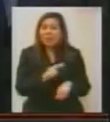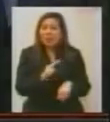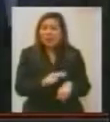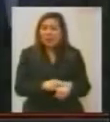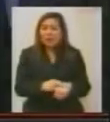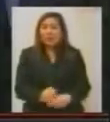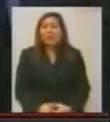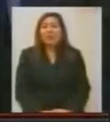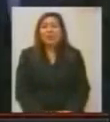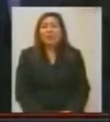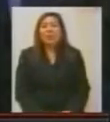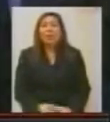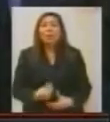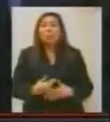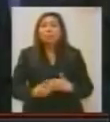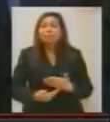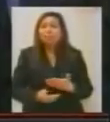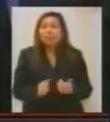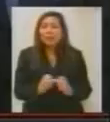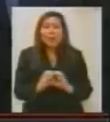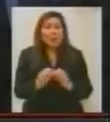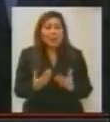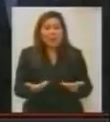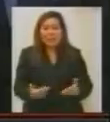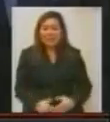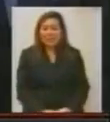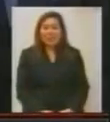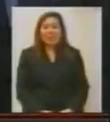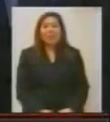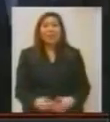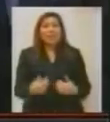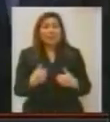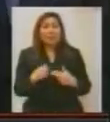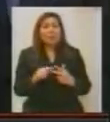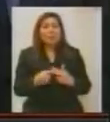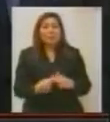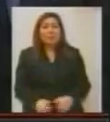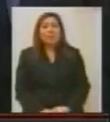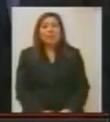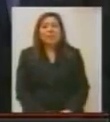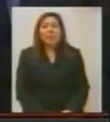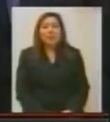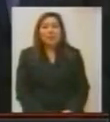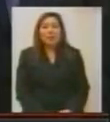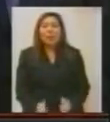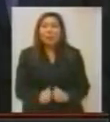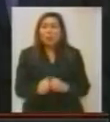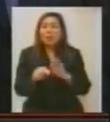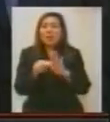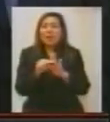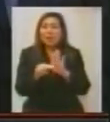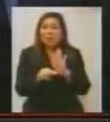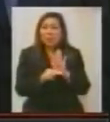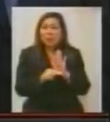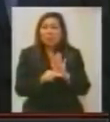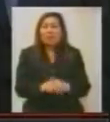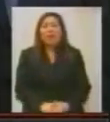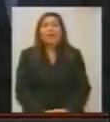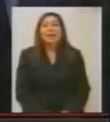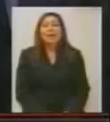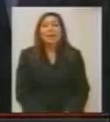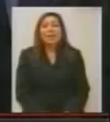la composición y la tradición que hay en el Parlamento. Hemos empezado con una norma, creemos